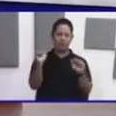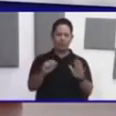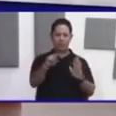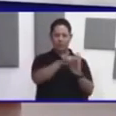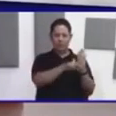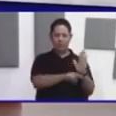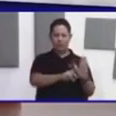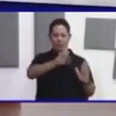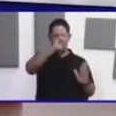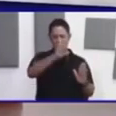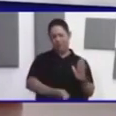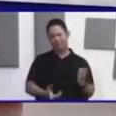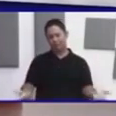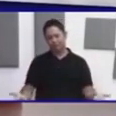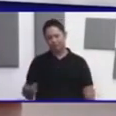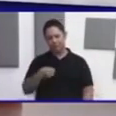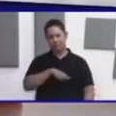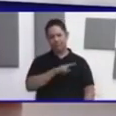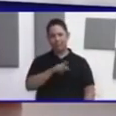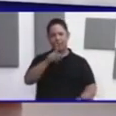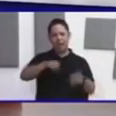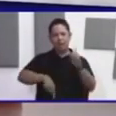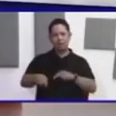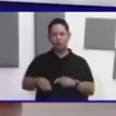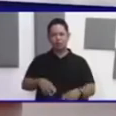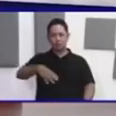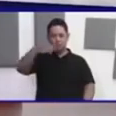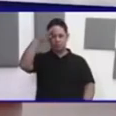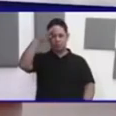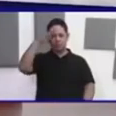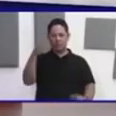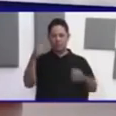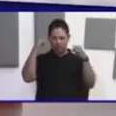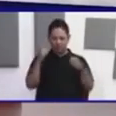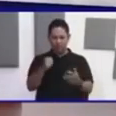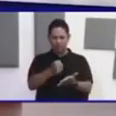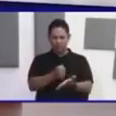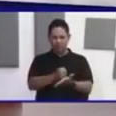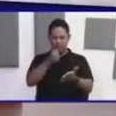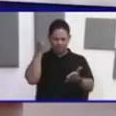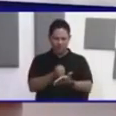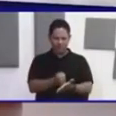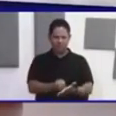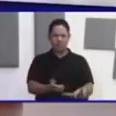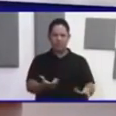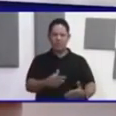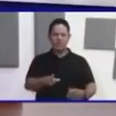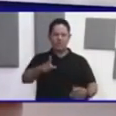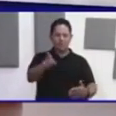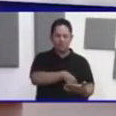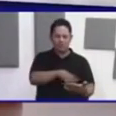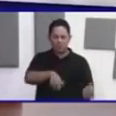muy rigurosos y no entienden tales situaciones. ¿Qué podemos decirle para terminar a la comunidad esa